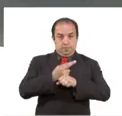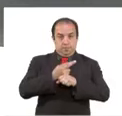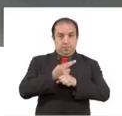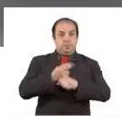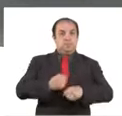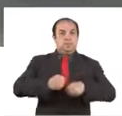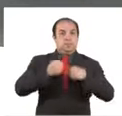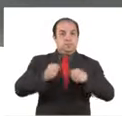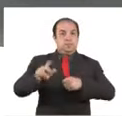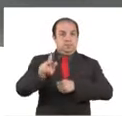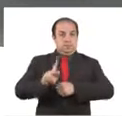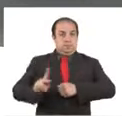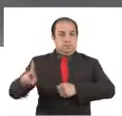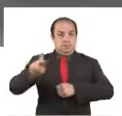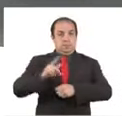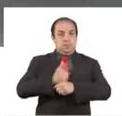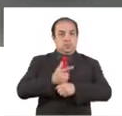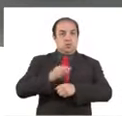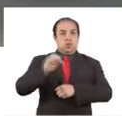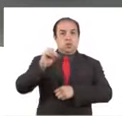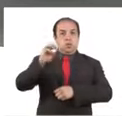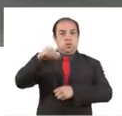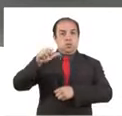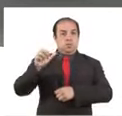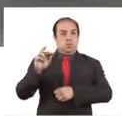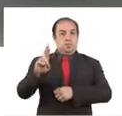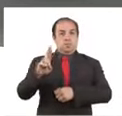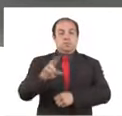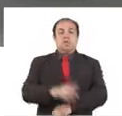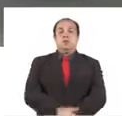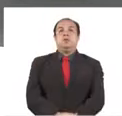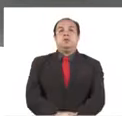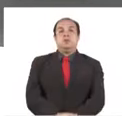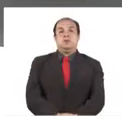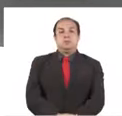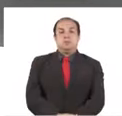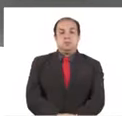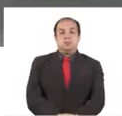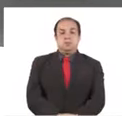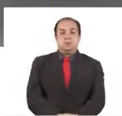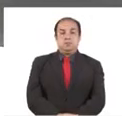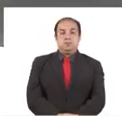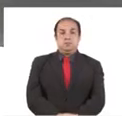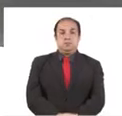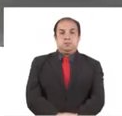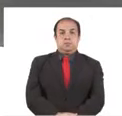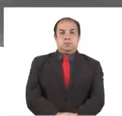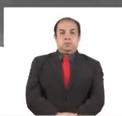Seguridad Ciudadana, licenciado Omar García Harfuch.